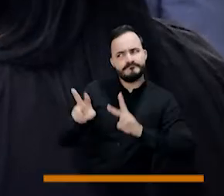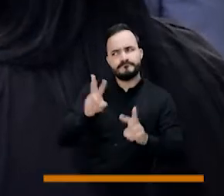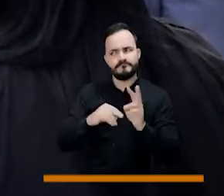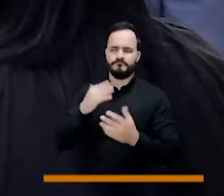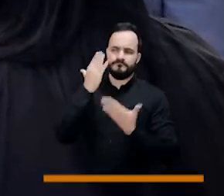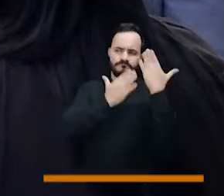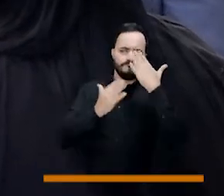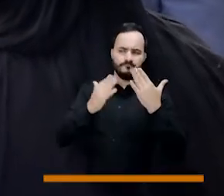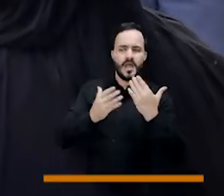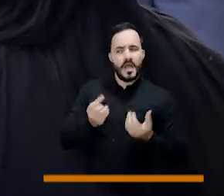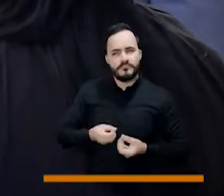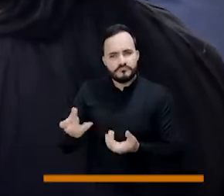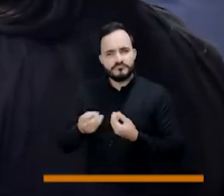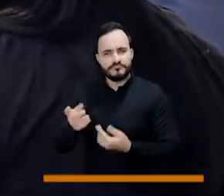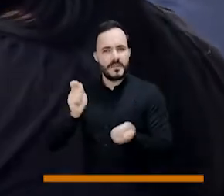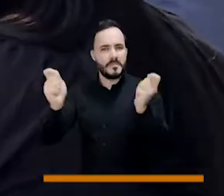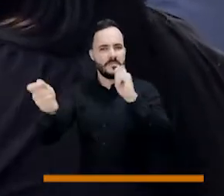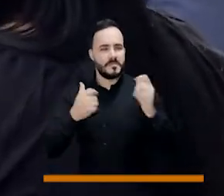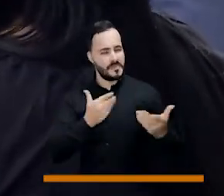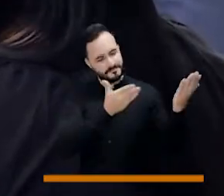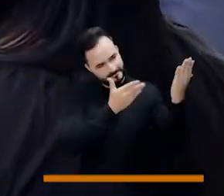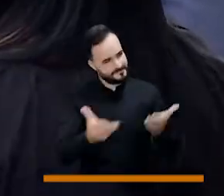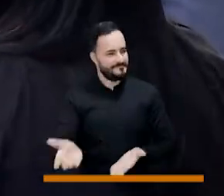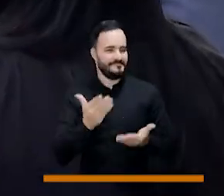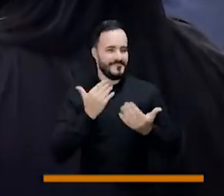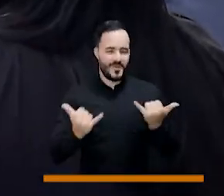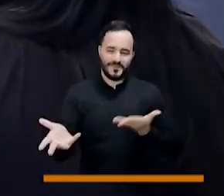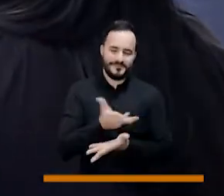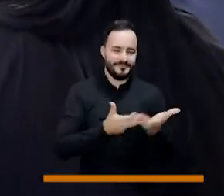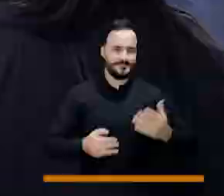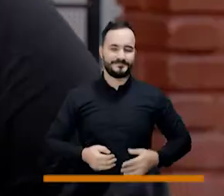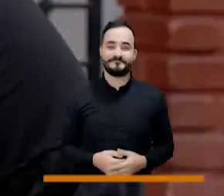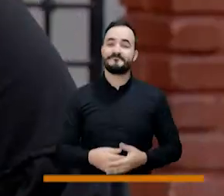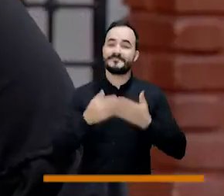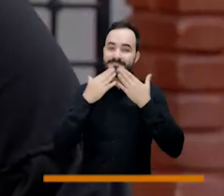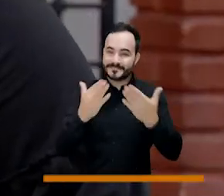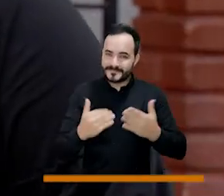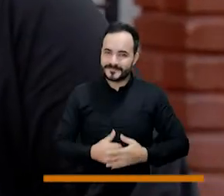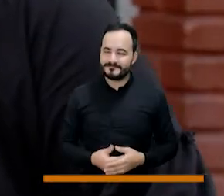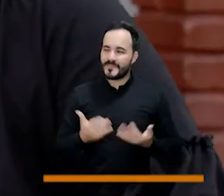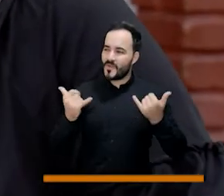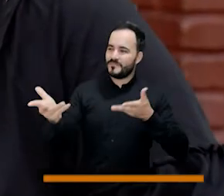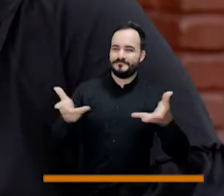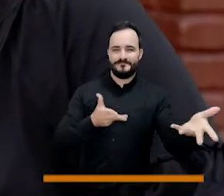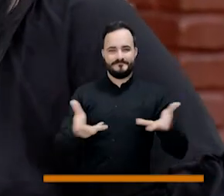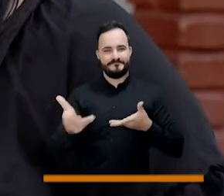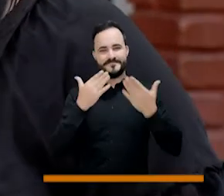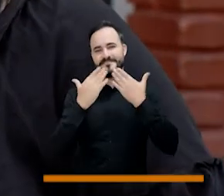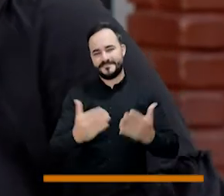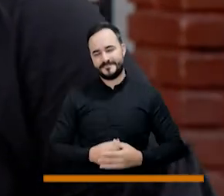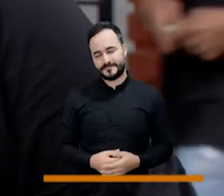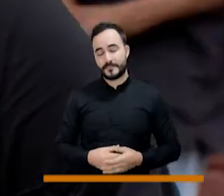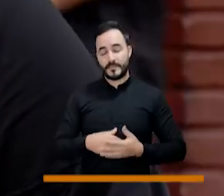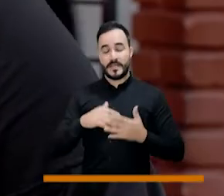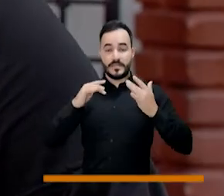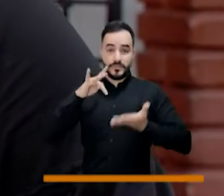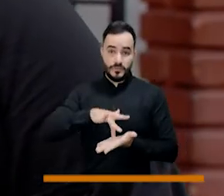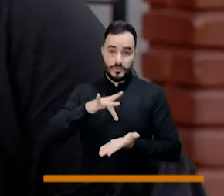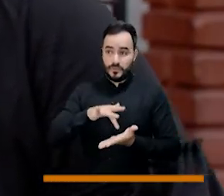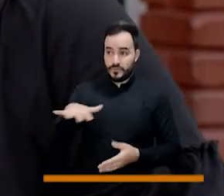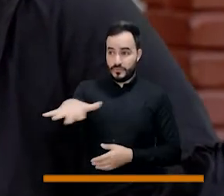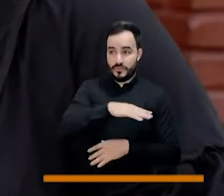y los retos que tiene por delante en este lugar. Bienvenida a De Frente con la Gente. Bueno, muchas gracias por la invitación. Los procesos de